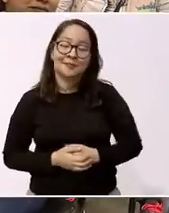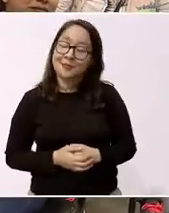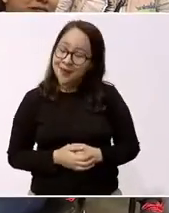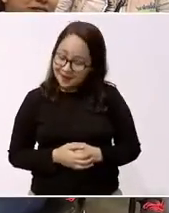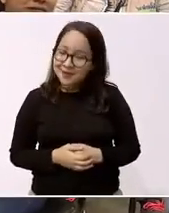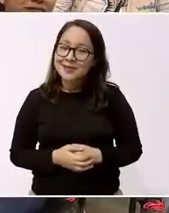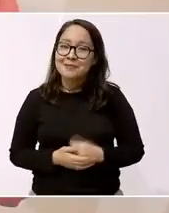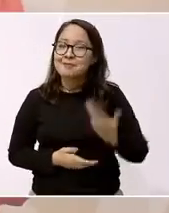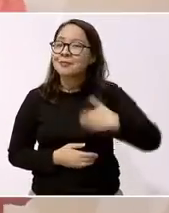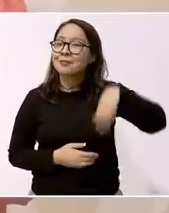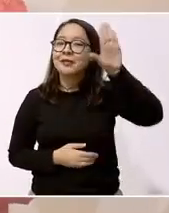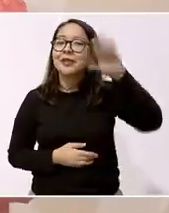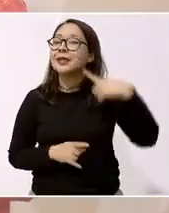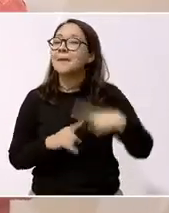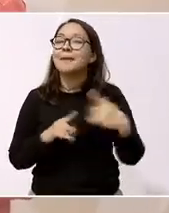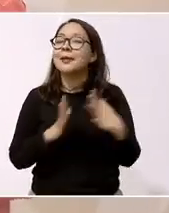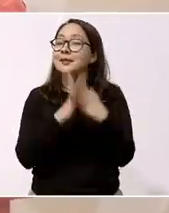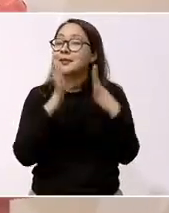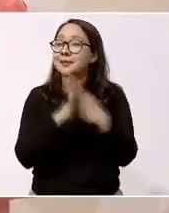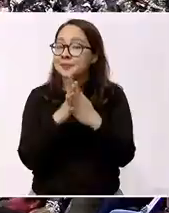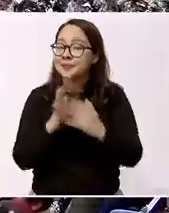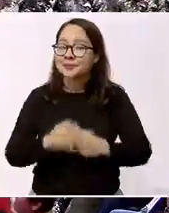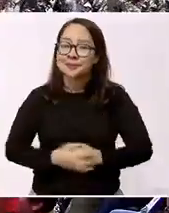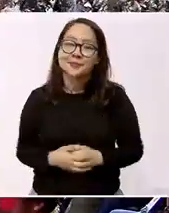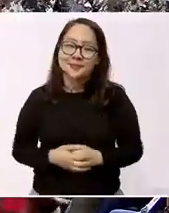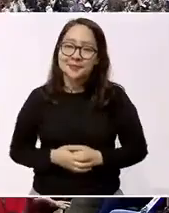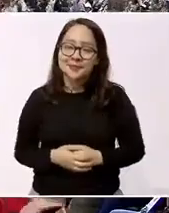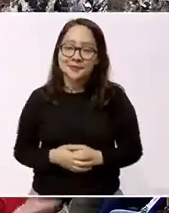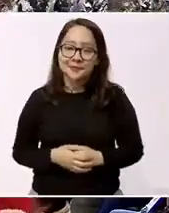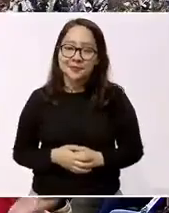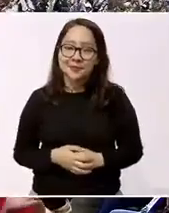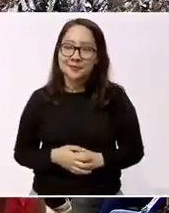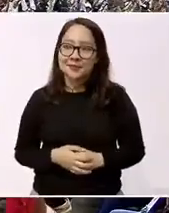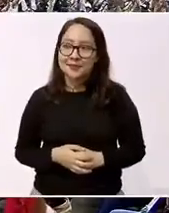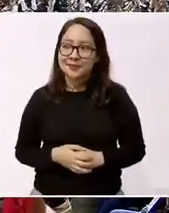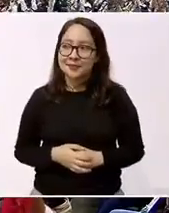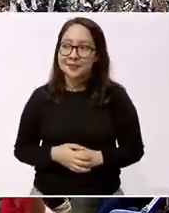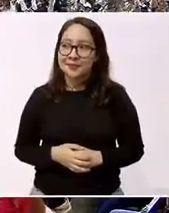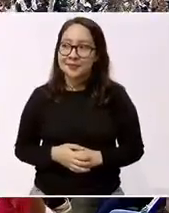Bueno, que levanten la mano los que van a participar.